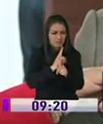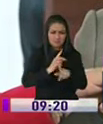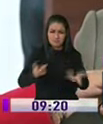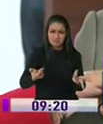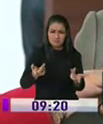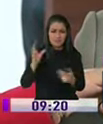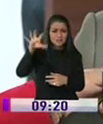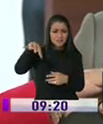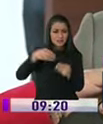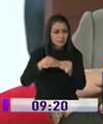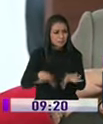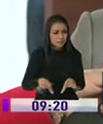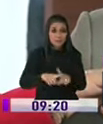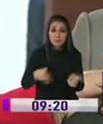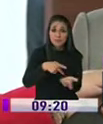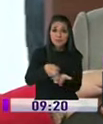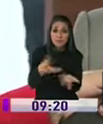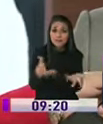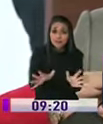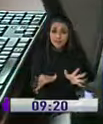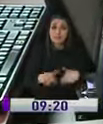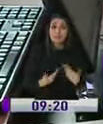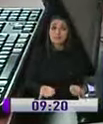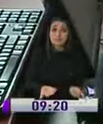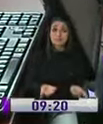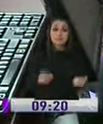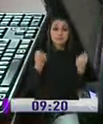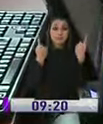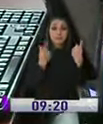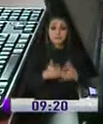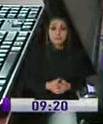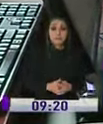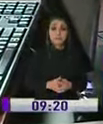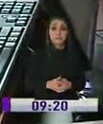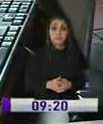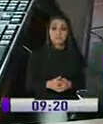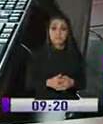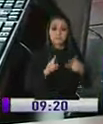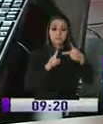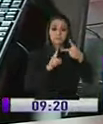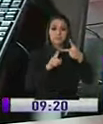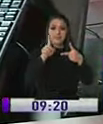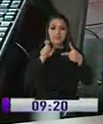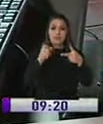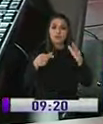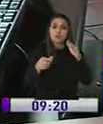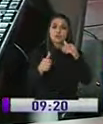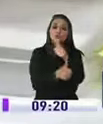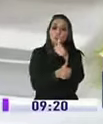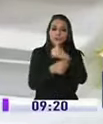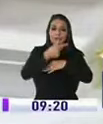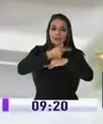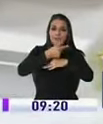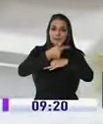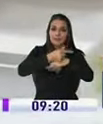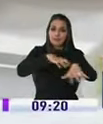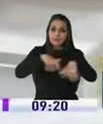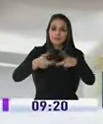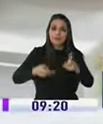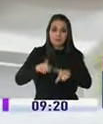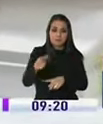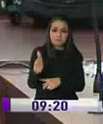perjuicio económico para el Estado ecuatoriano si no se ha pagado el valor? A Diego T., quien fue subgerente de operaciones, también se lo señala